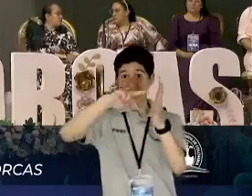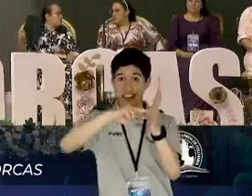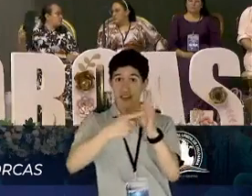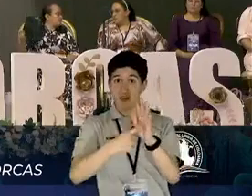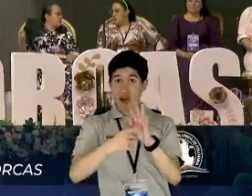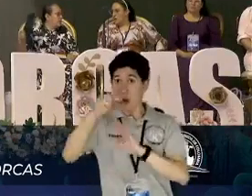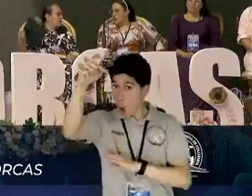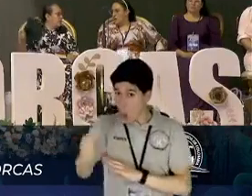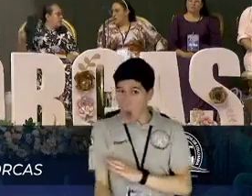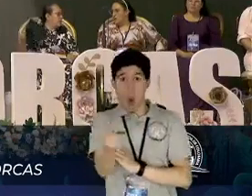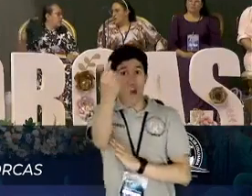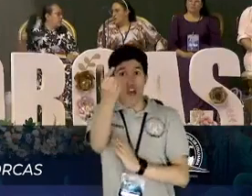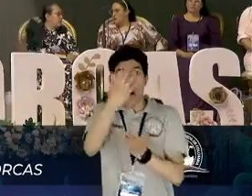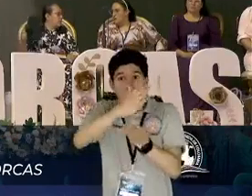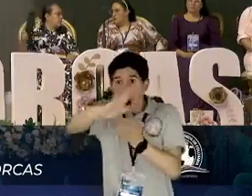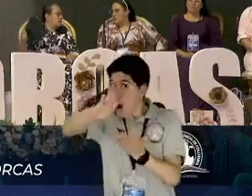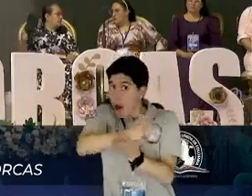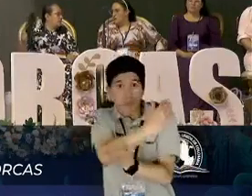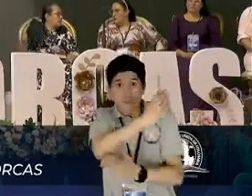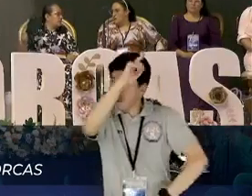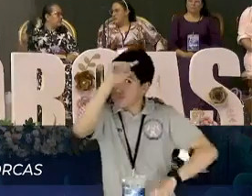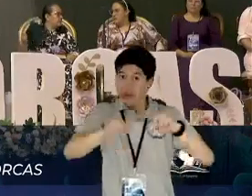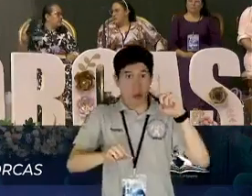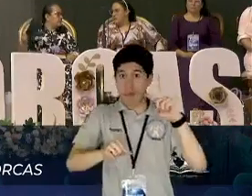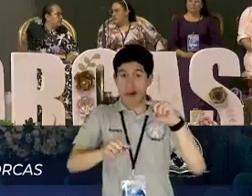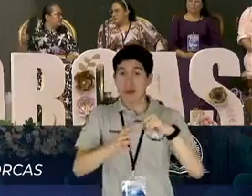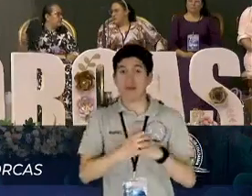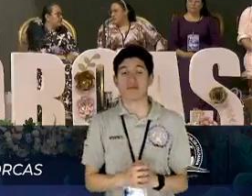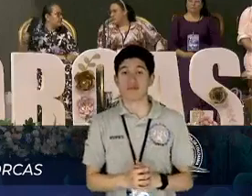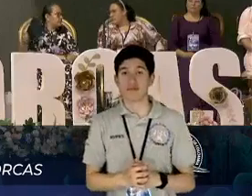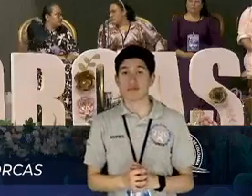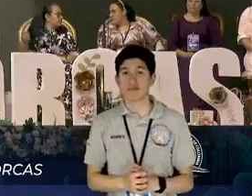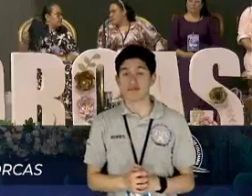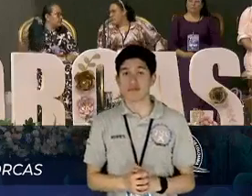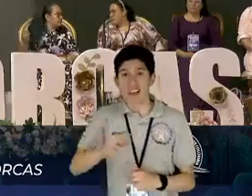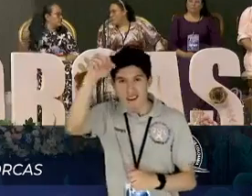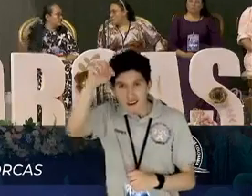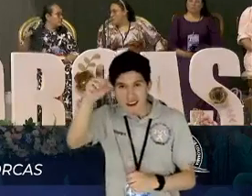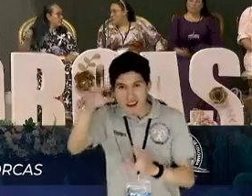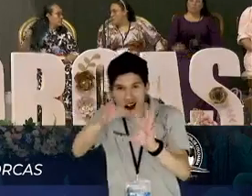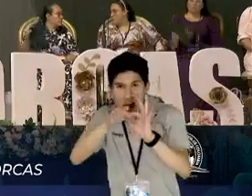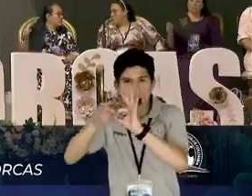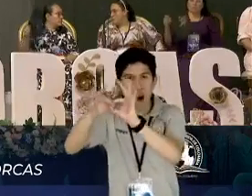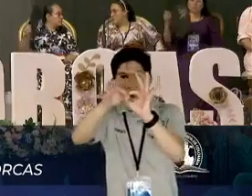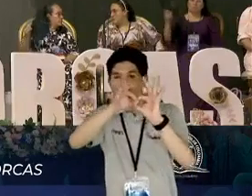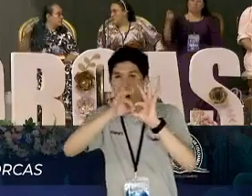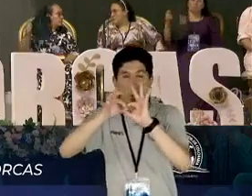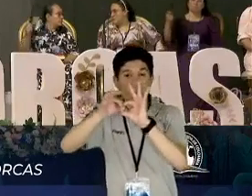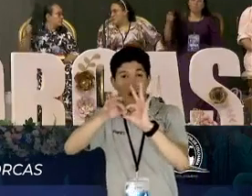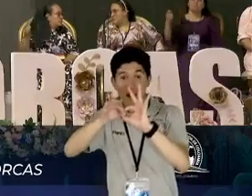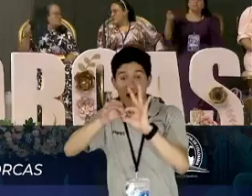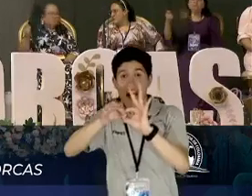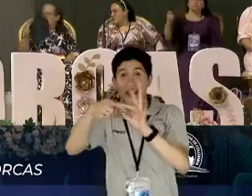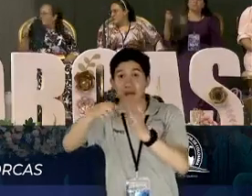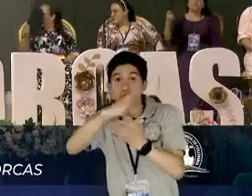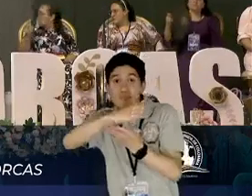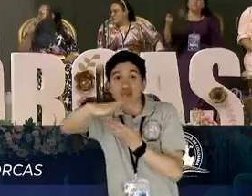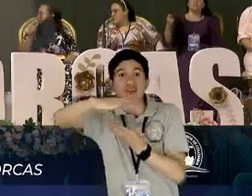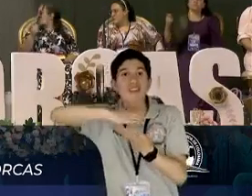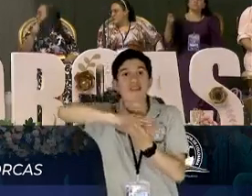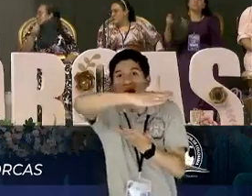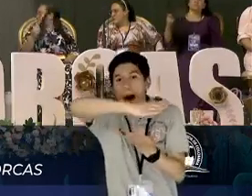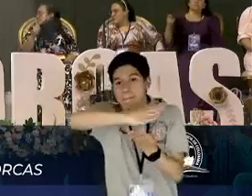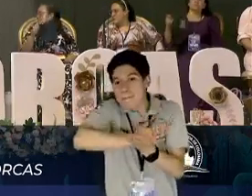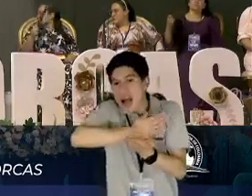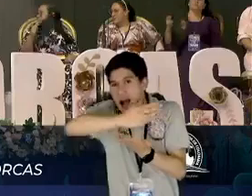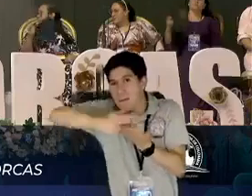indivisible, de mantenerse allí en esa unidad de forma esencial y que no se puede dividir. Por